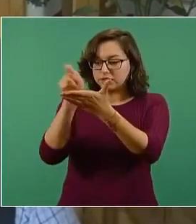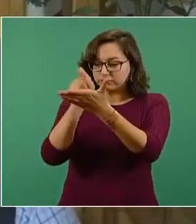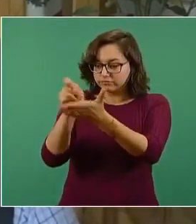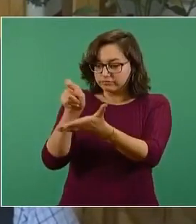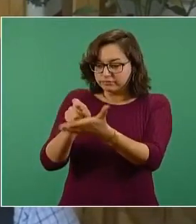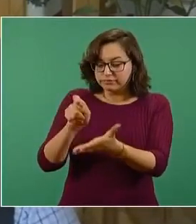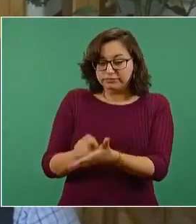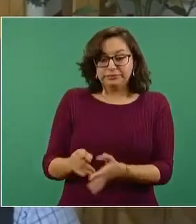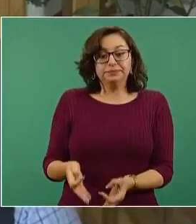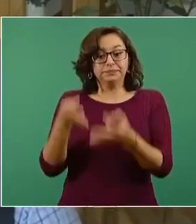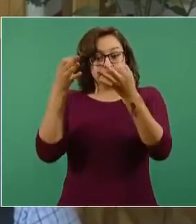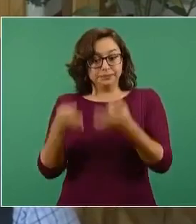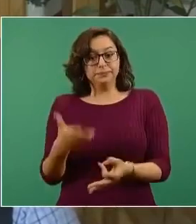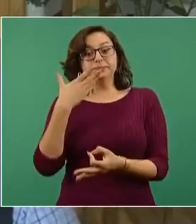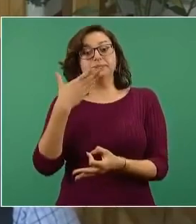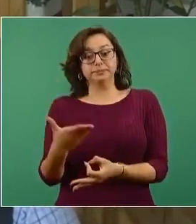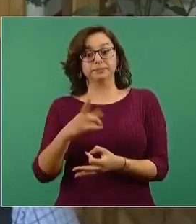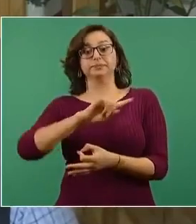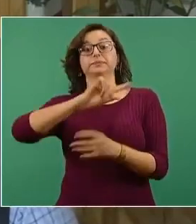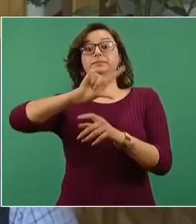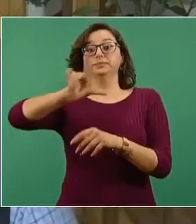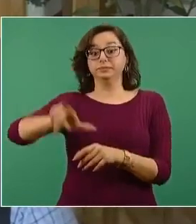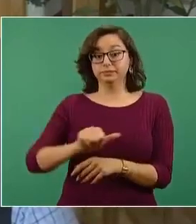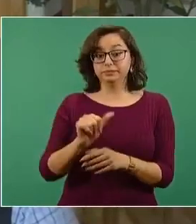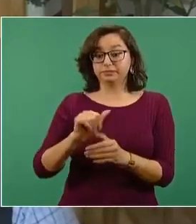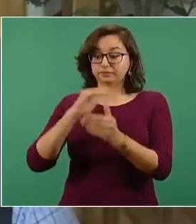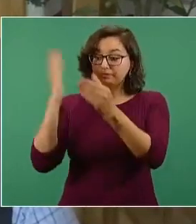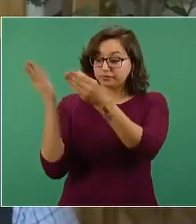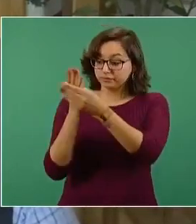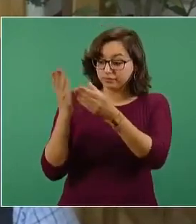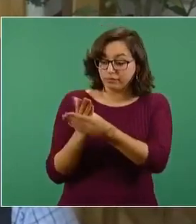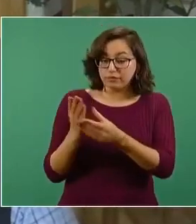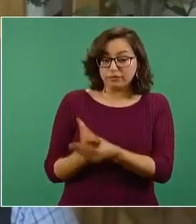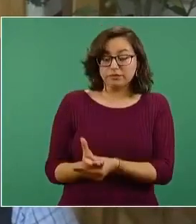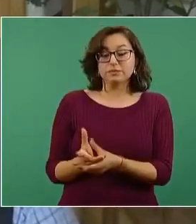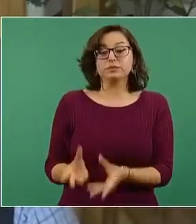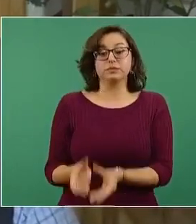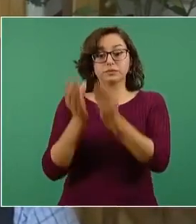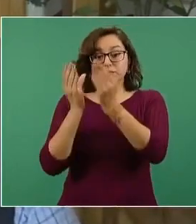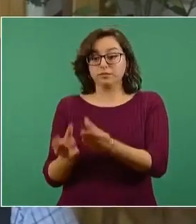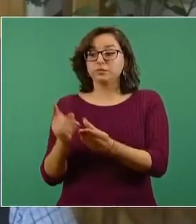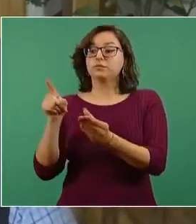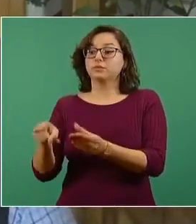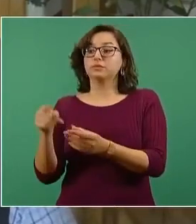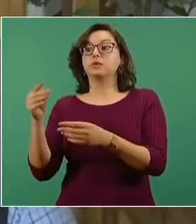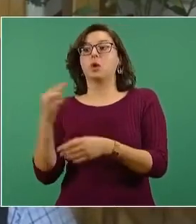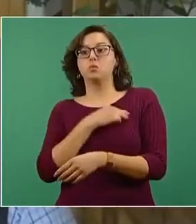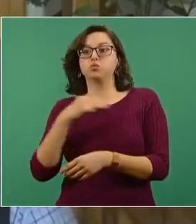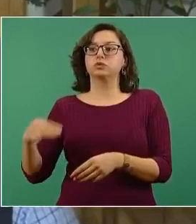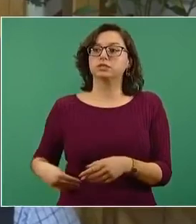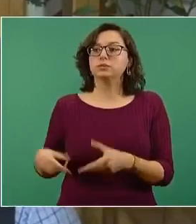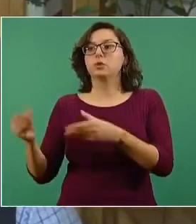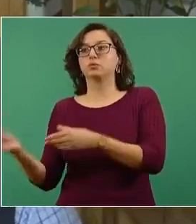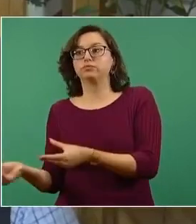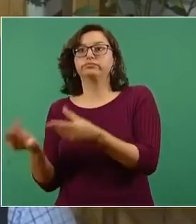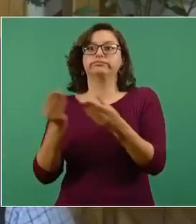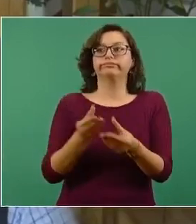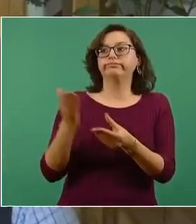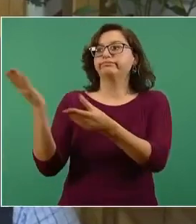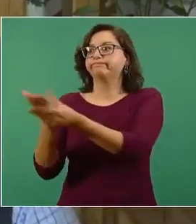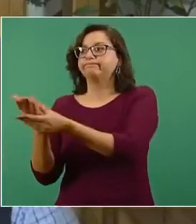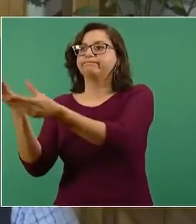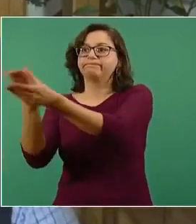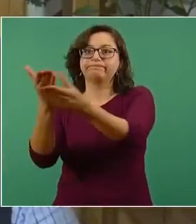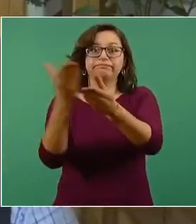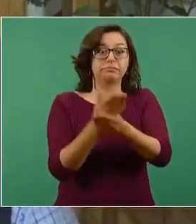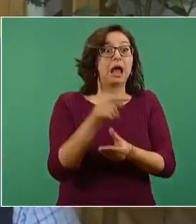un principio. Y entonces luego, dependiendo de cómo va la logística, porque ellos se están trasladando de un municipio a otro, en el momento en que